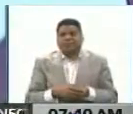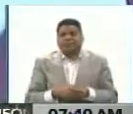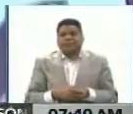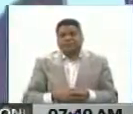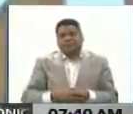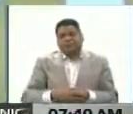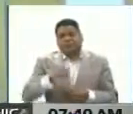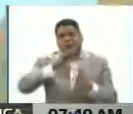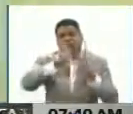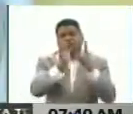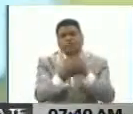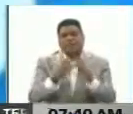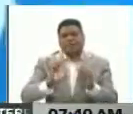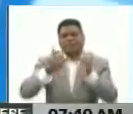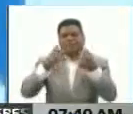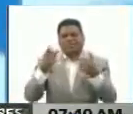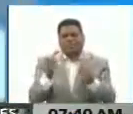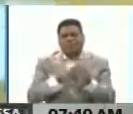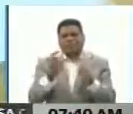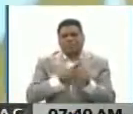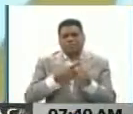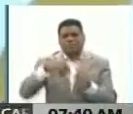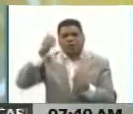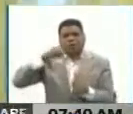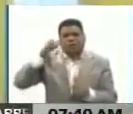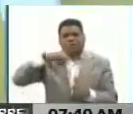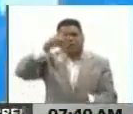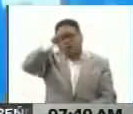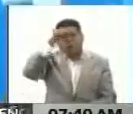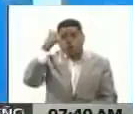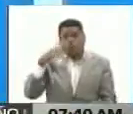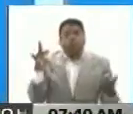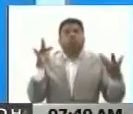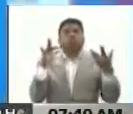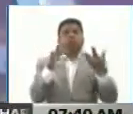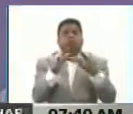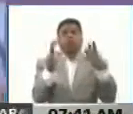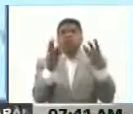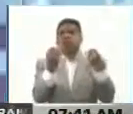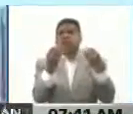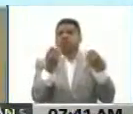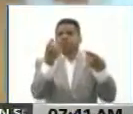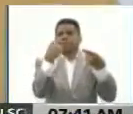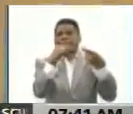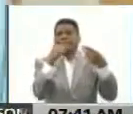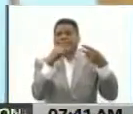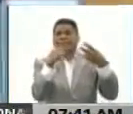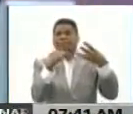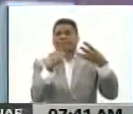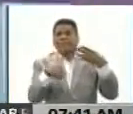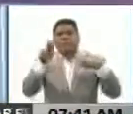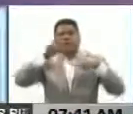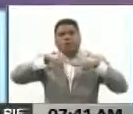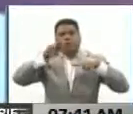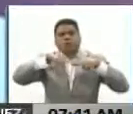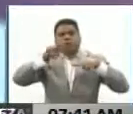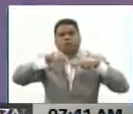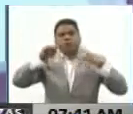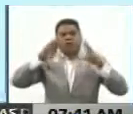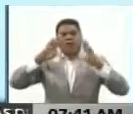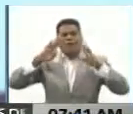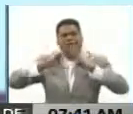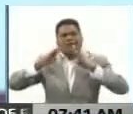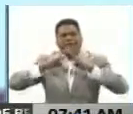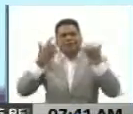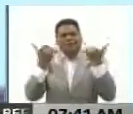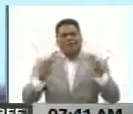con el estreno de la película Maisanta, pero durante el fin de semana también usted puede contar con muchas opciones para los más pequeños de la casa que ya están de vacaciones